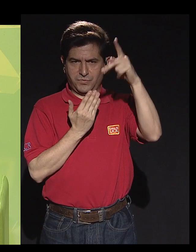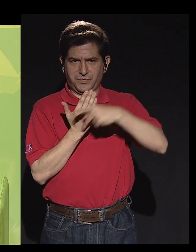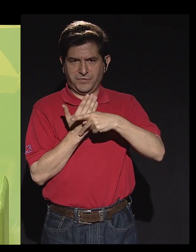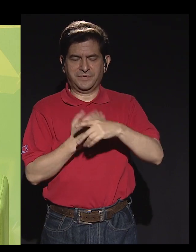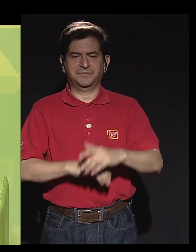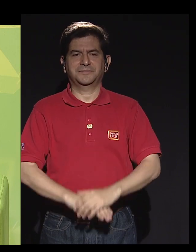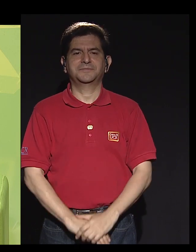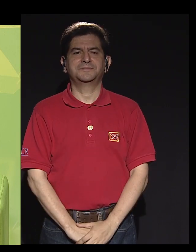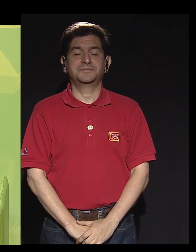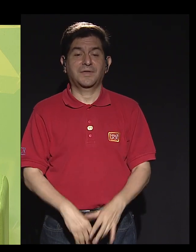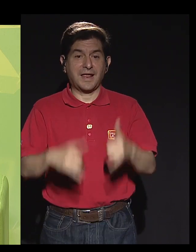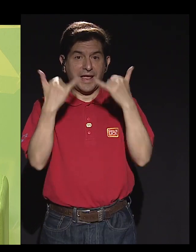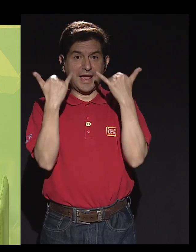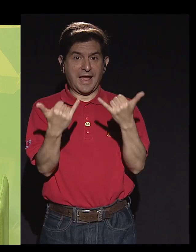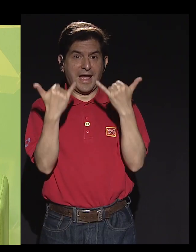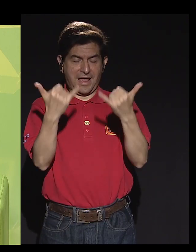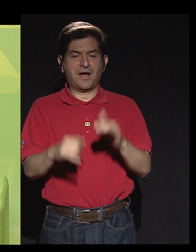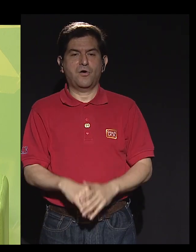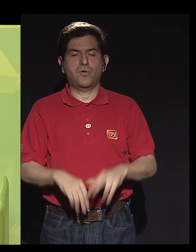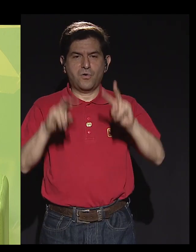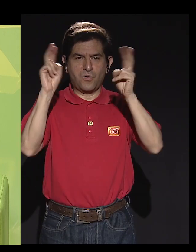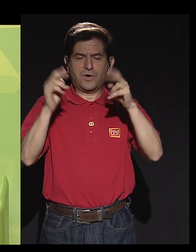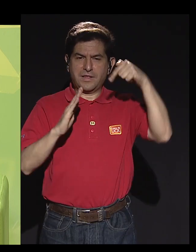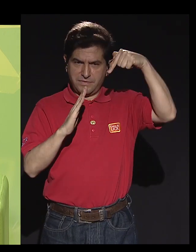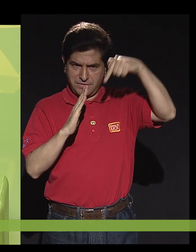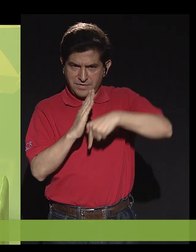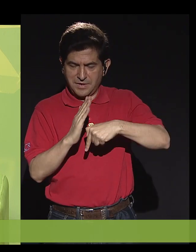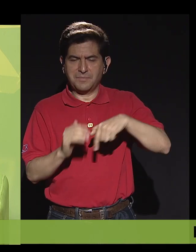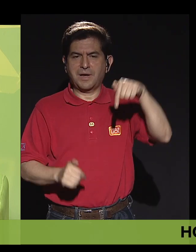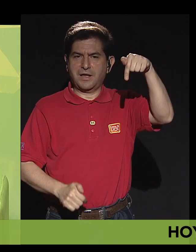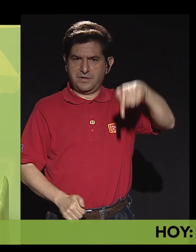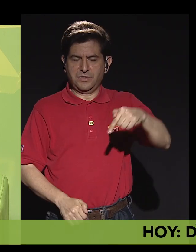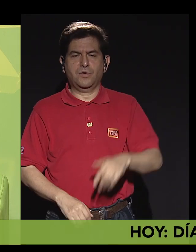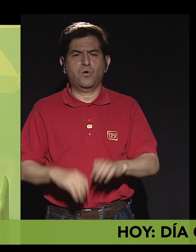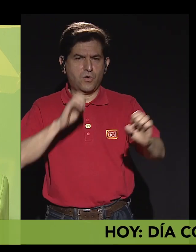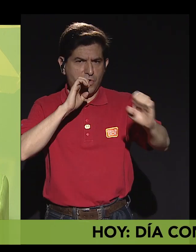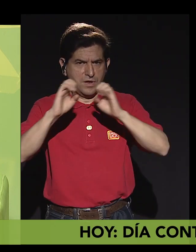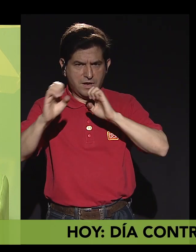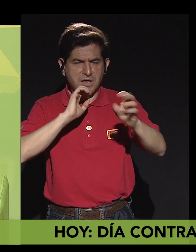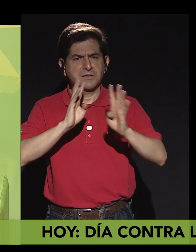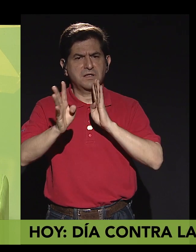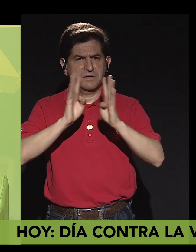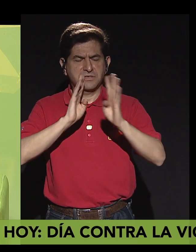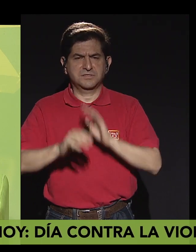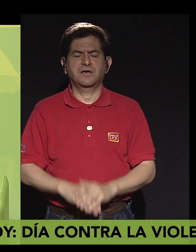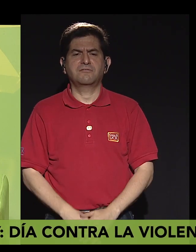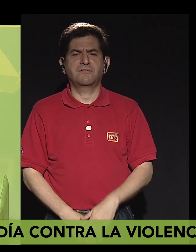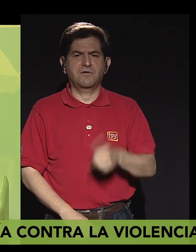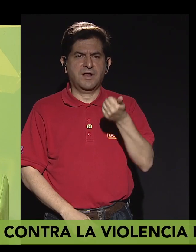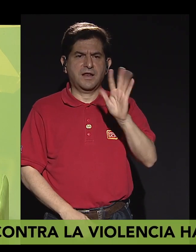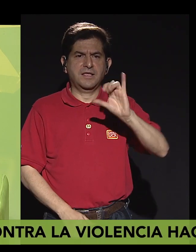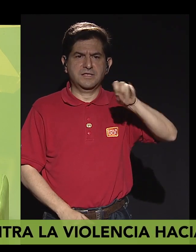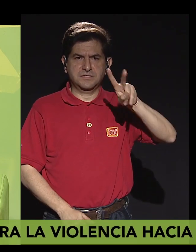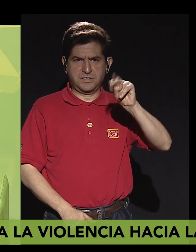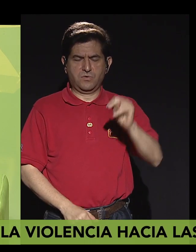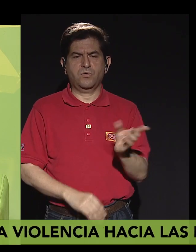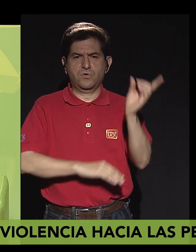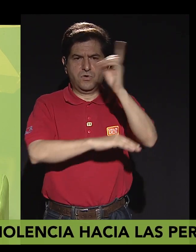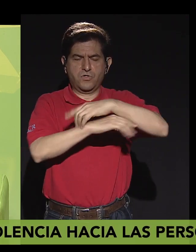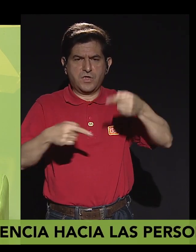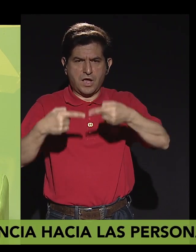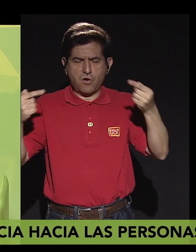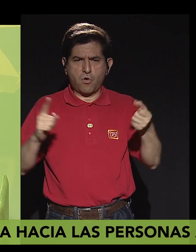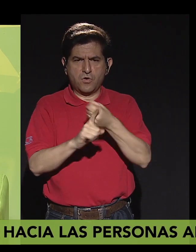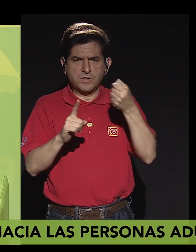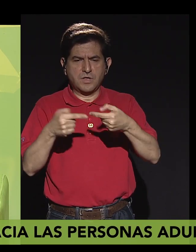ediciones del programa. Y ahora pasaremos a nuestro tema de fondo del día de hoy. En entrevista estaremos hablando sobre el 15 de junio, el